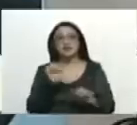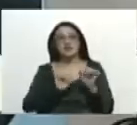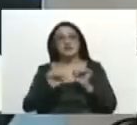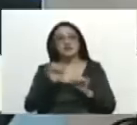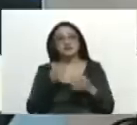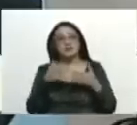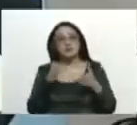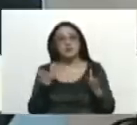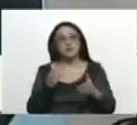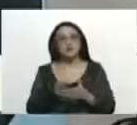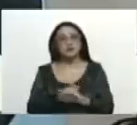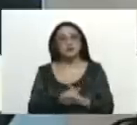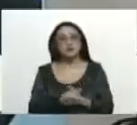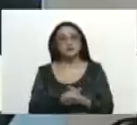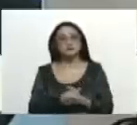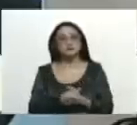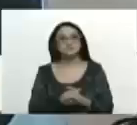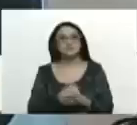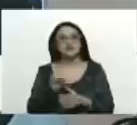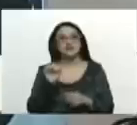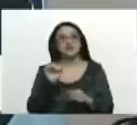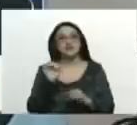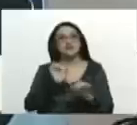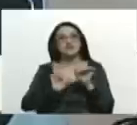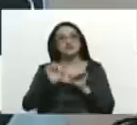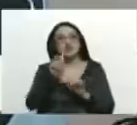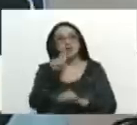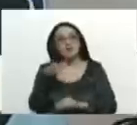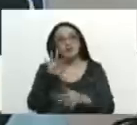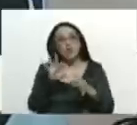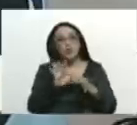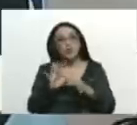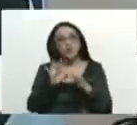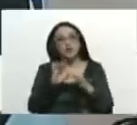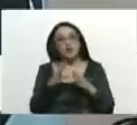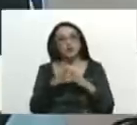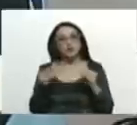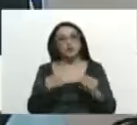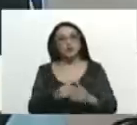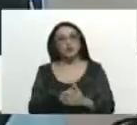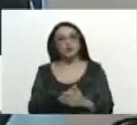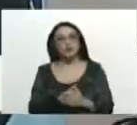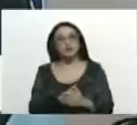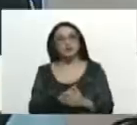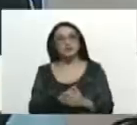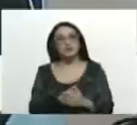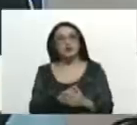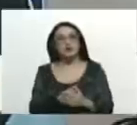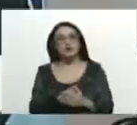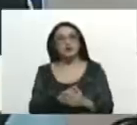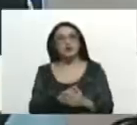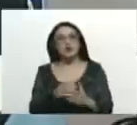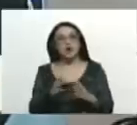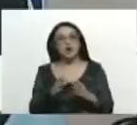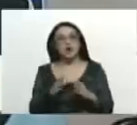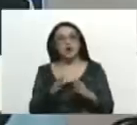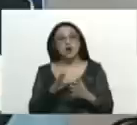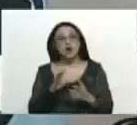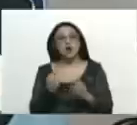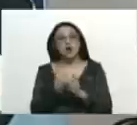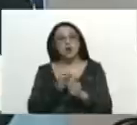pública con la defensoría del pueblo Unidos todos con El poder legislativo